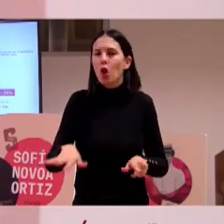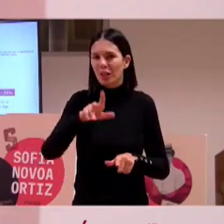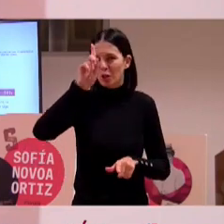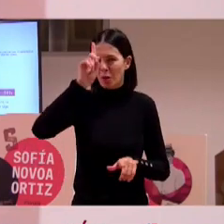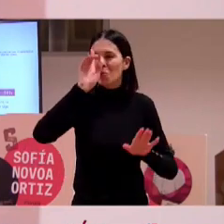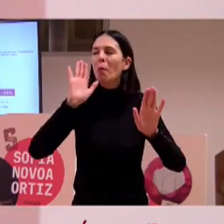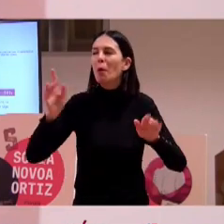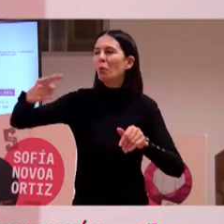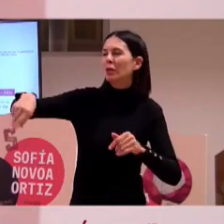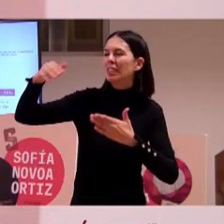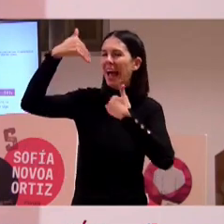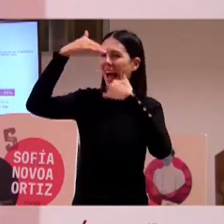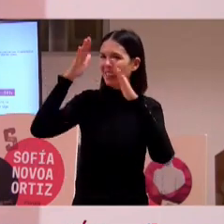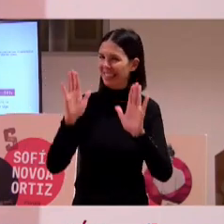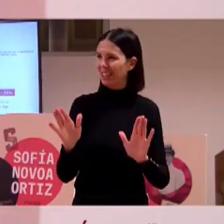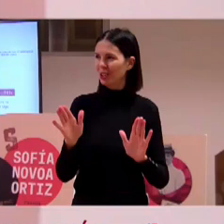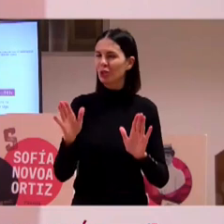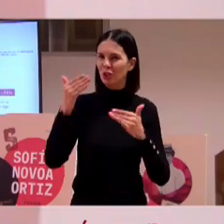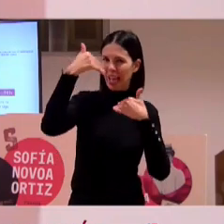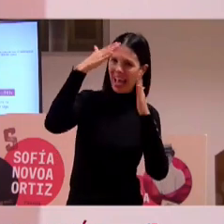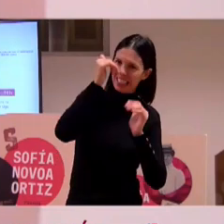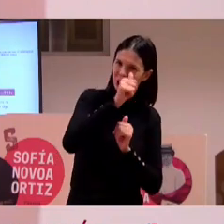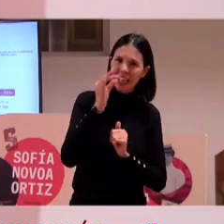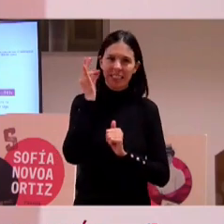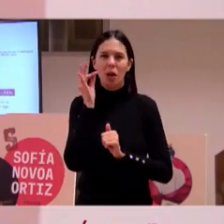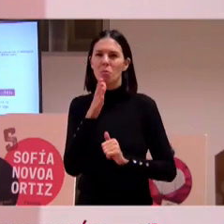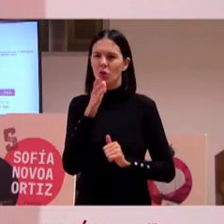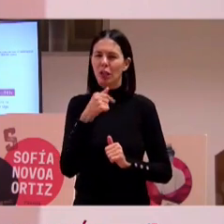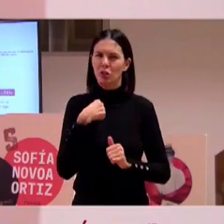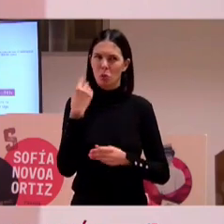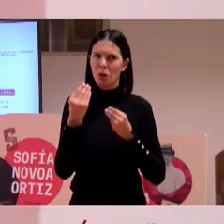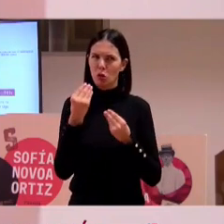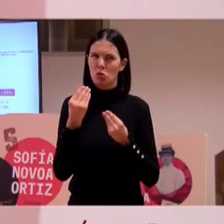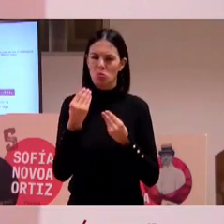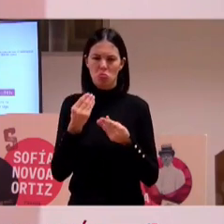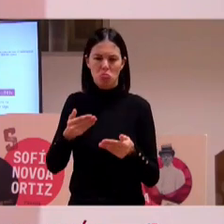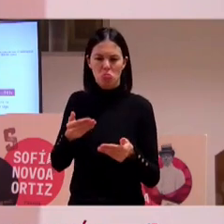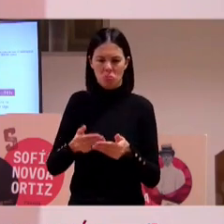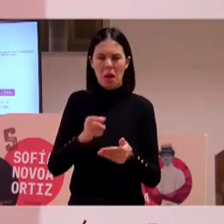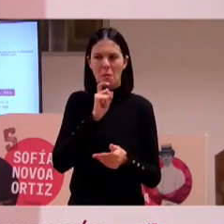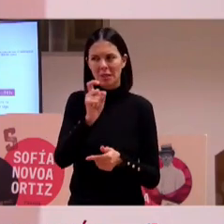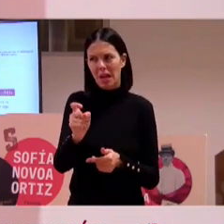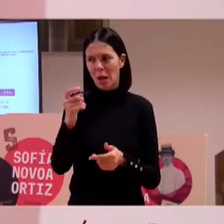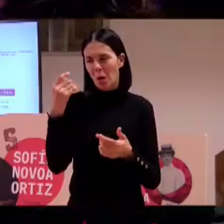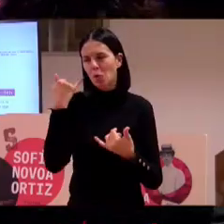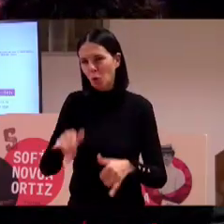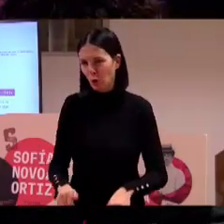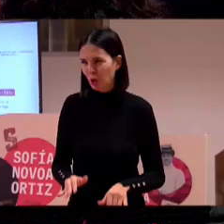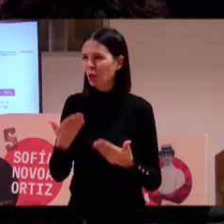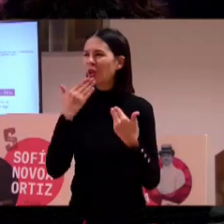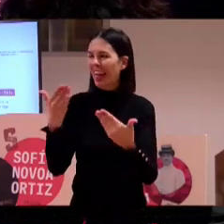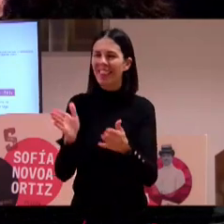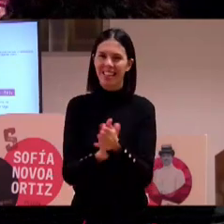estade atentos porque, e atentas porque eu creo que non tardaremos moito en anuncialo. Grazas. Gracias.